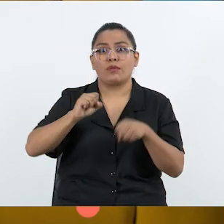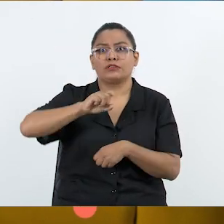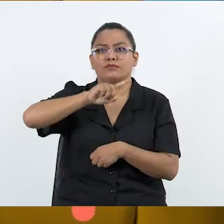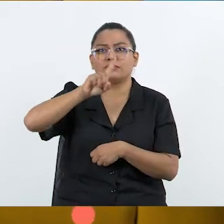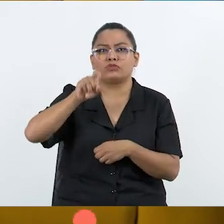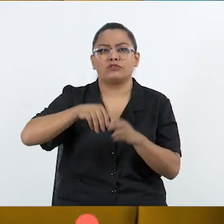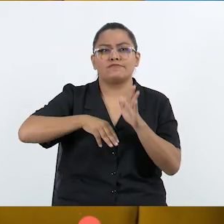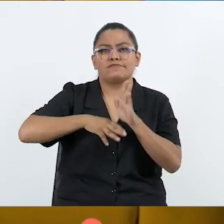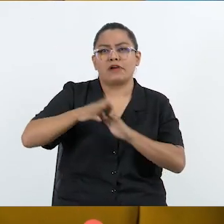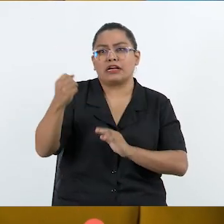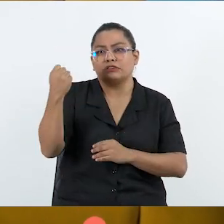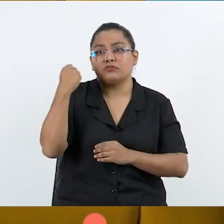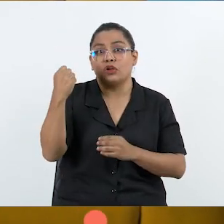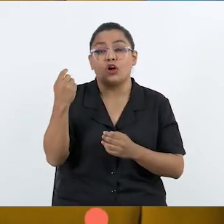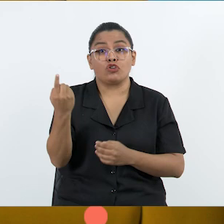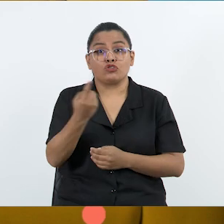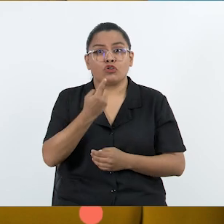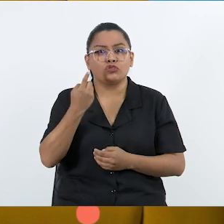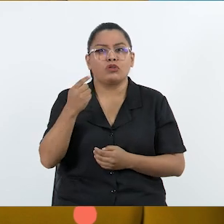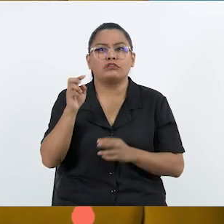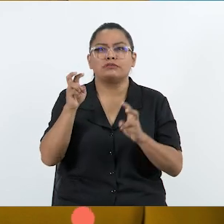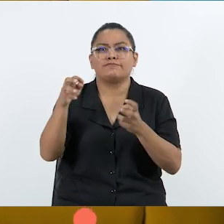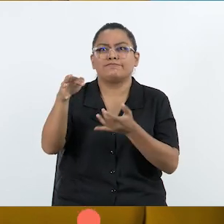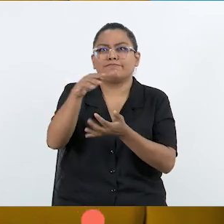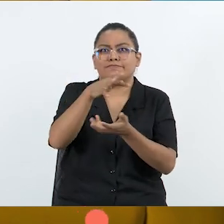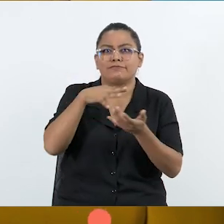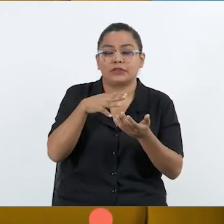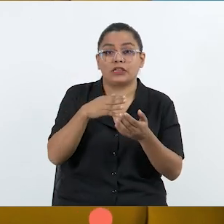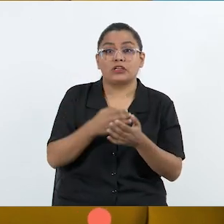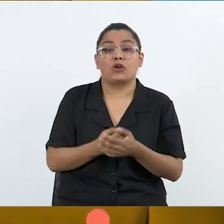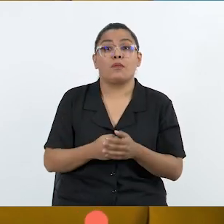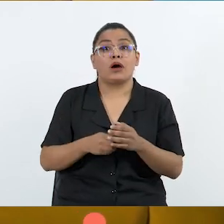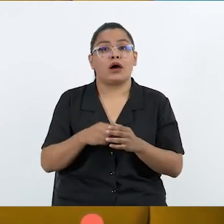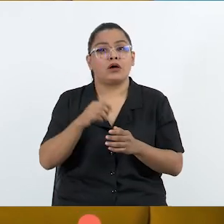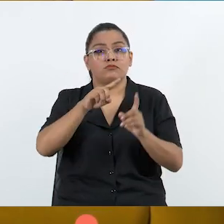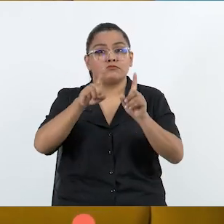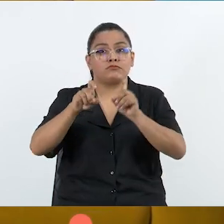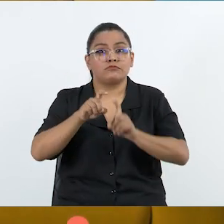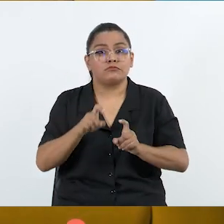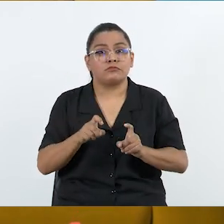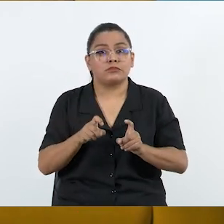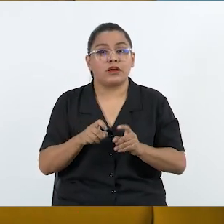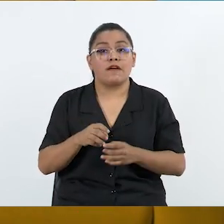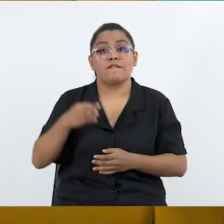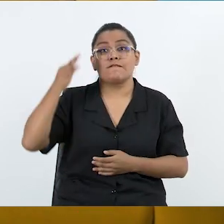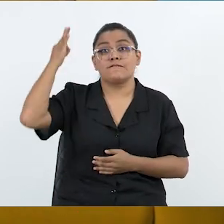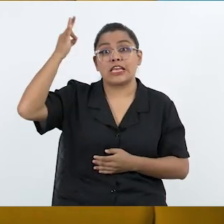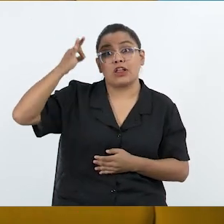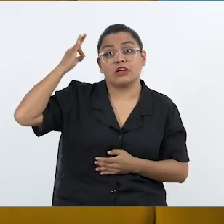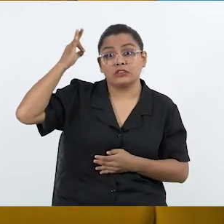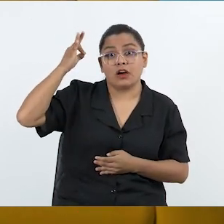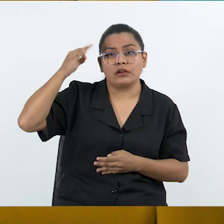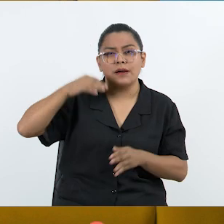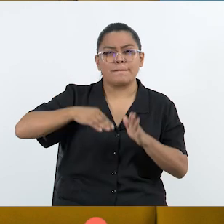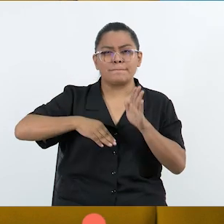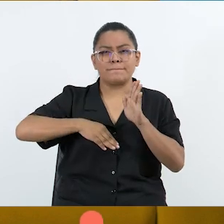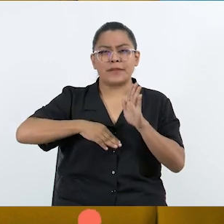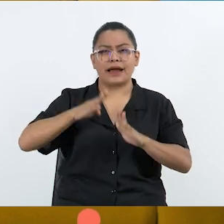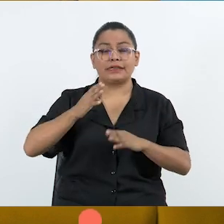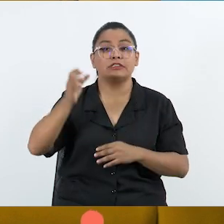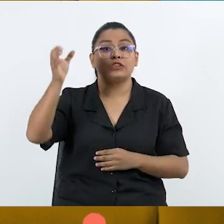bagaje llegaremos a hacer preguntas esenciales, no solo en el terreno de la ciencia, sino para formular